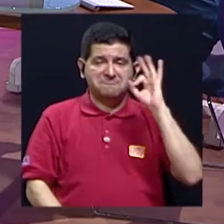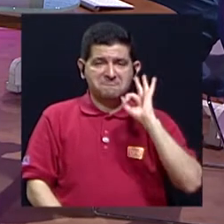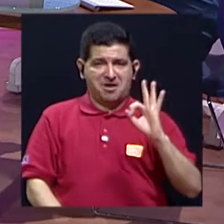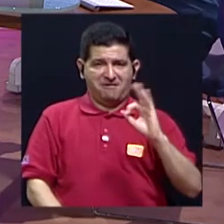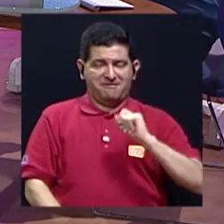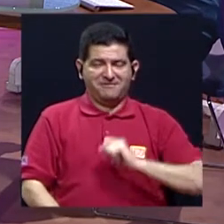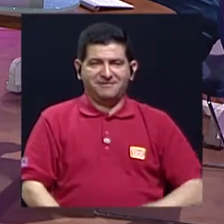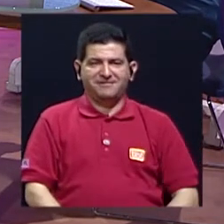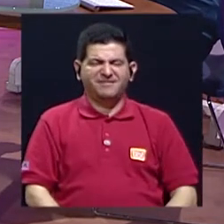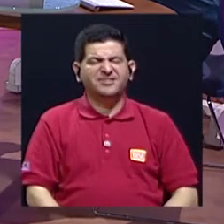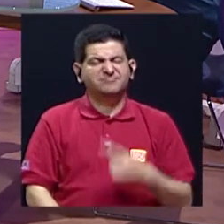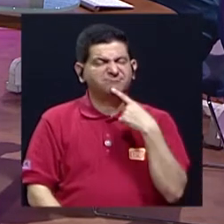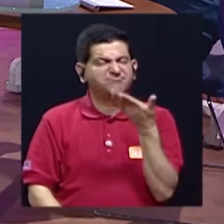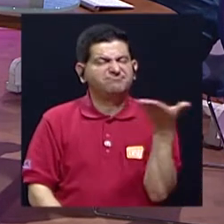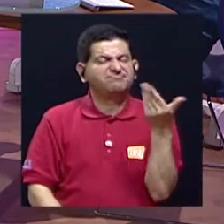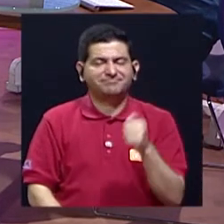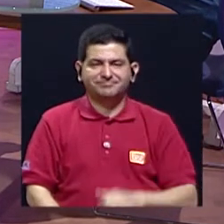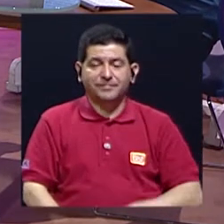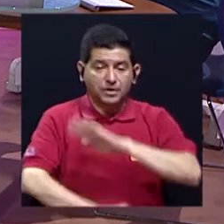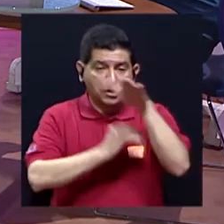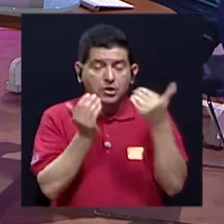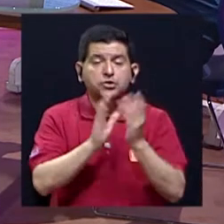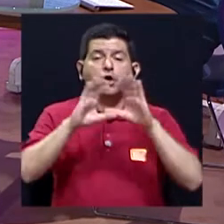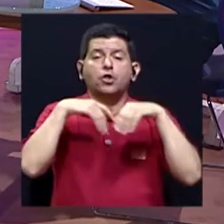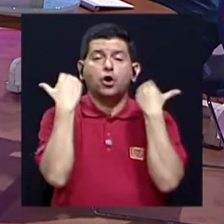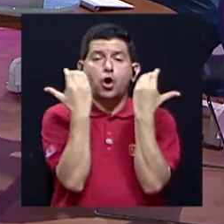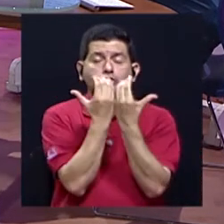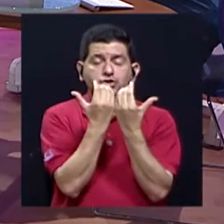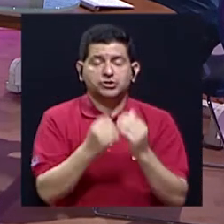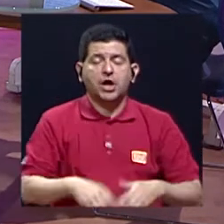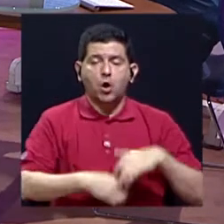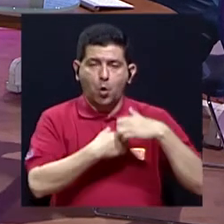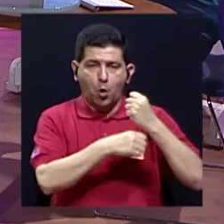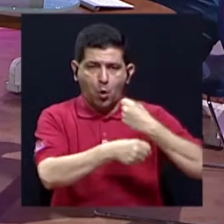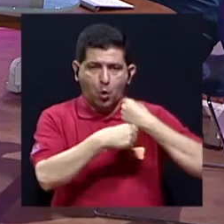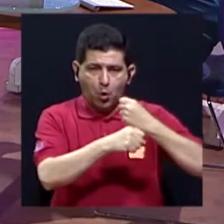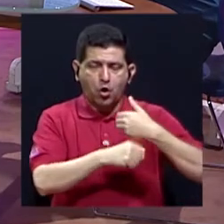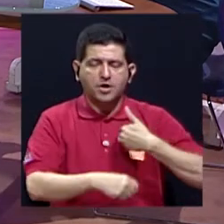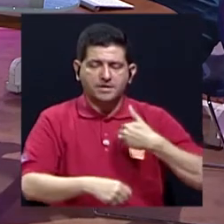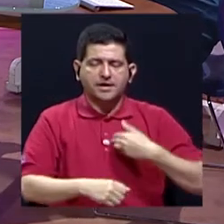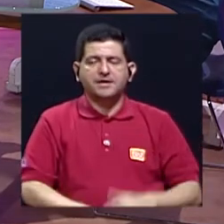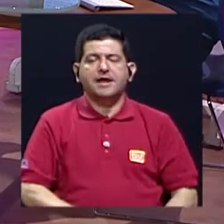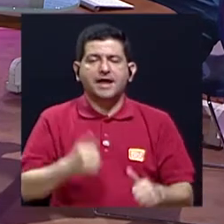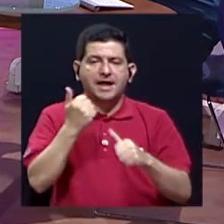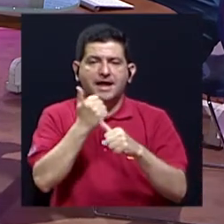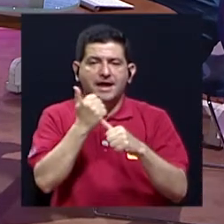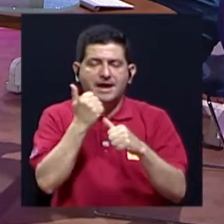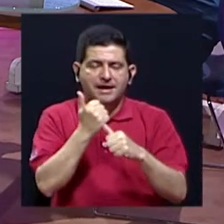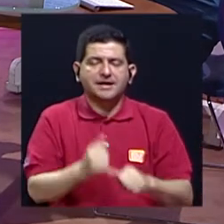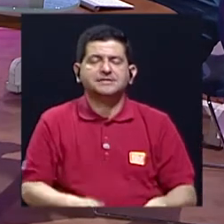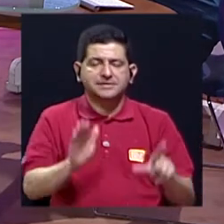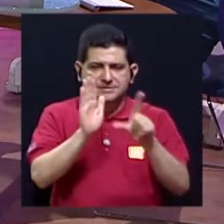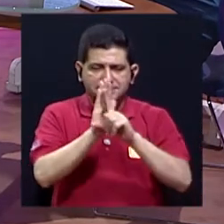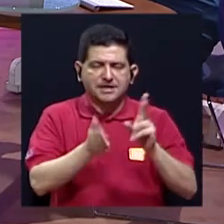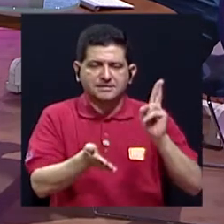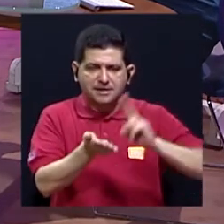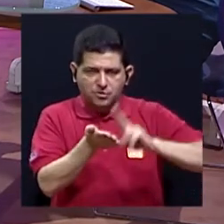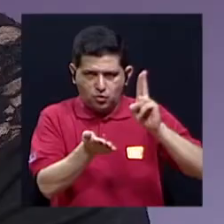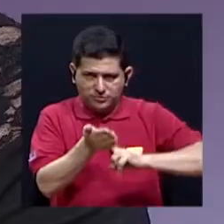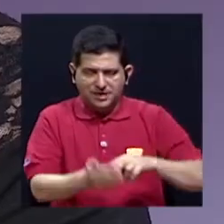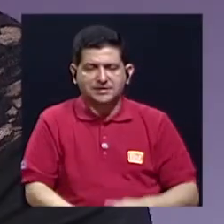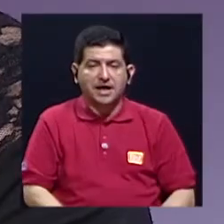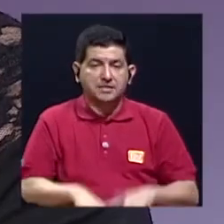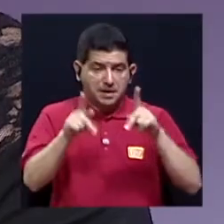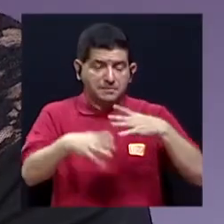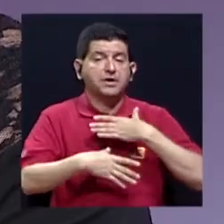pero les puedo decir que todo consejo municipal tiene un asesor legal contratado. Esa es una plaza, ¿verdad?,